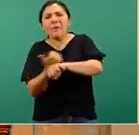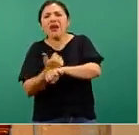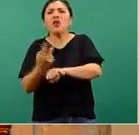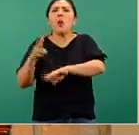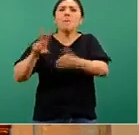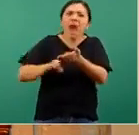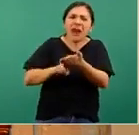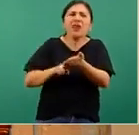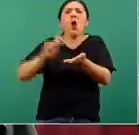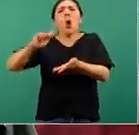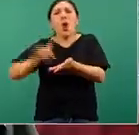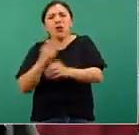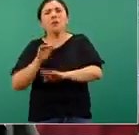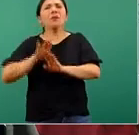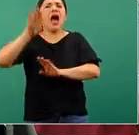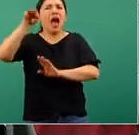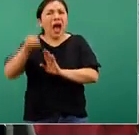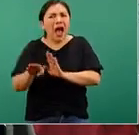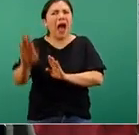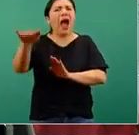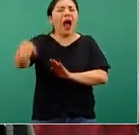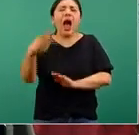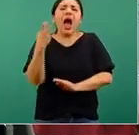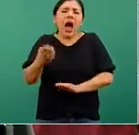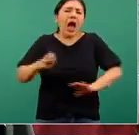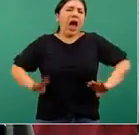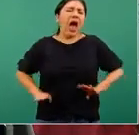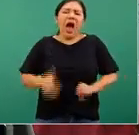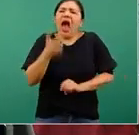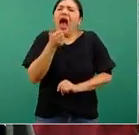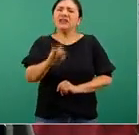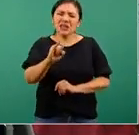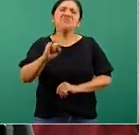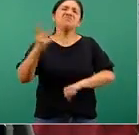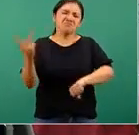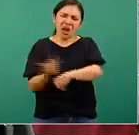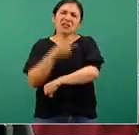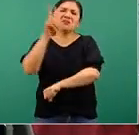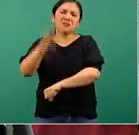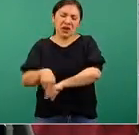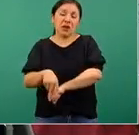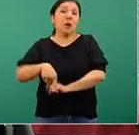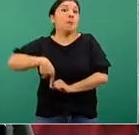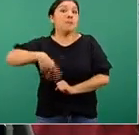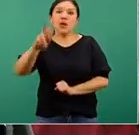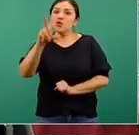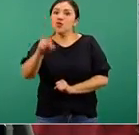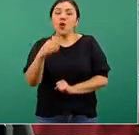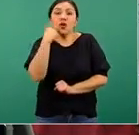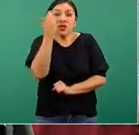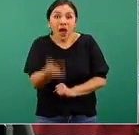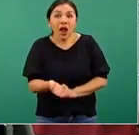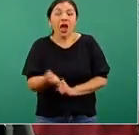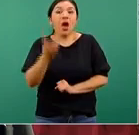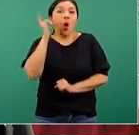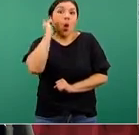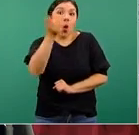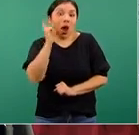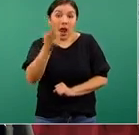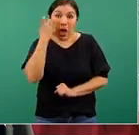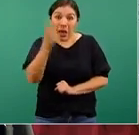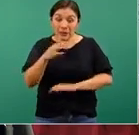y luego vuelven a subir un amarillo, es un comportamiento de alguna manera esperado. Obviamente lo que no se desea es que